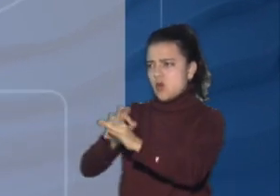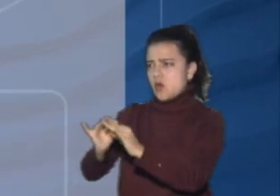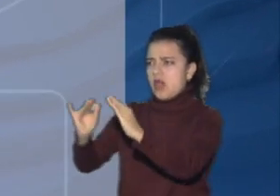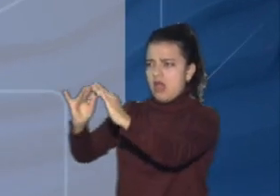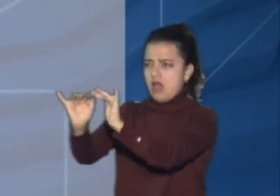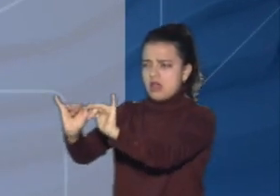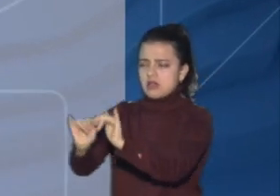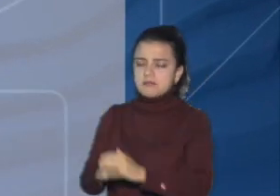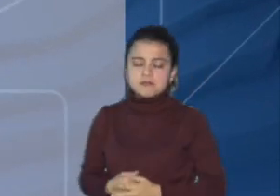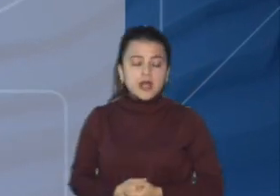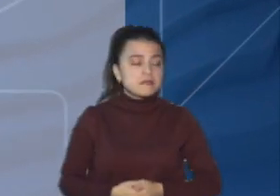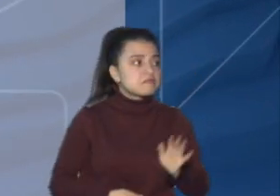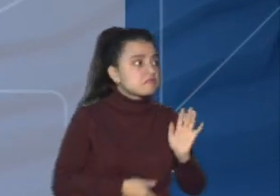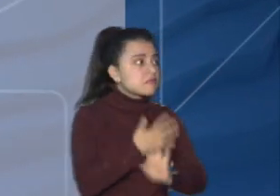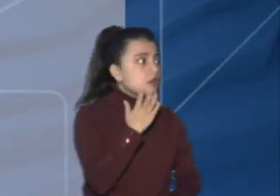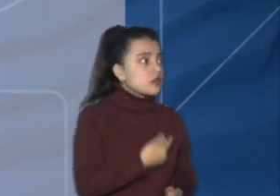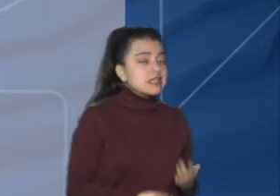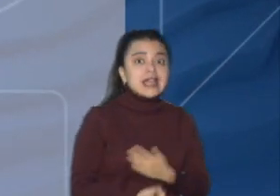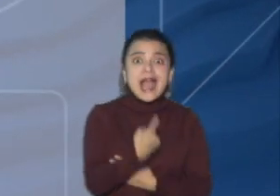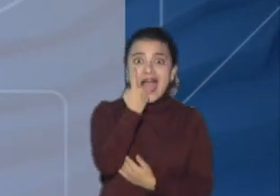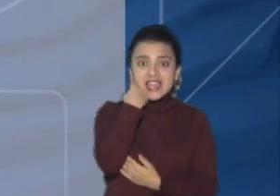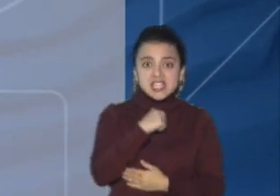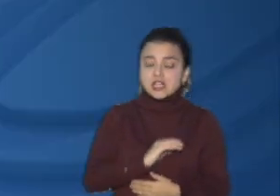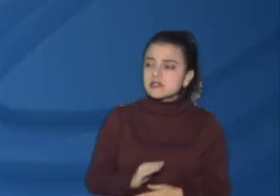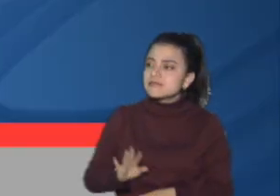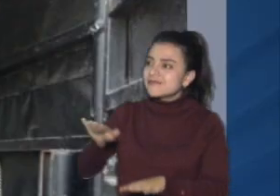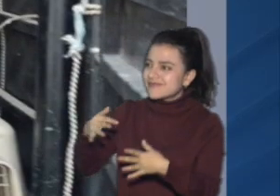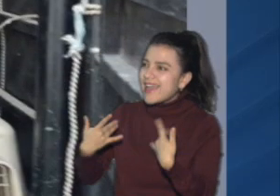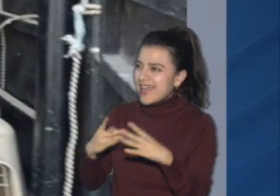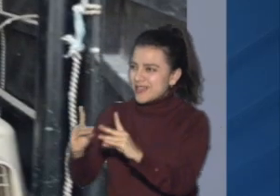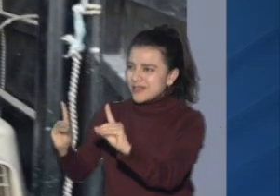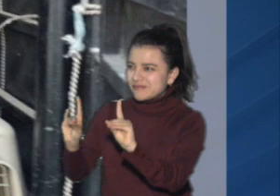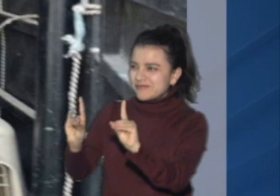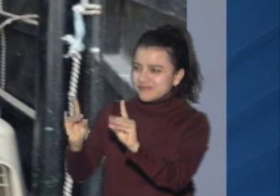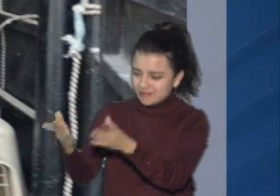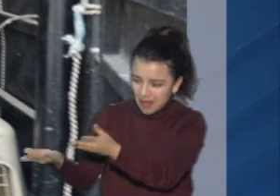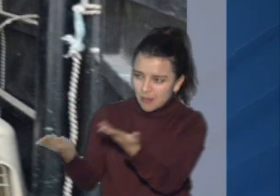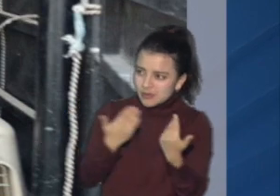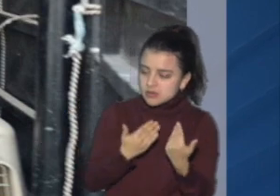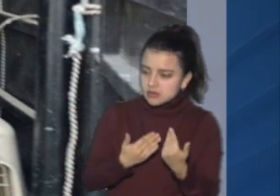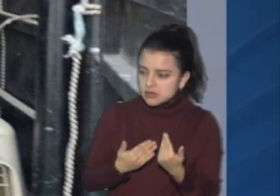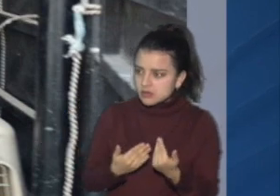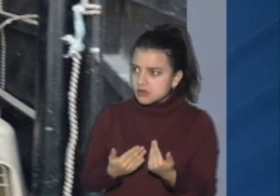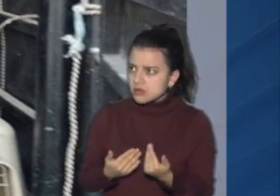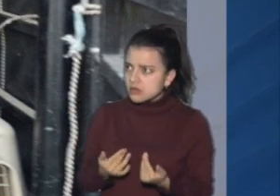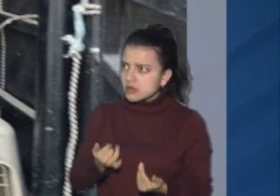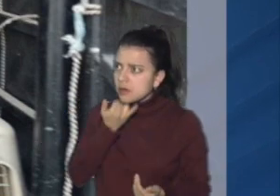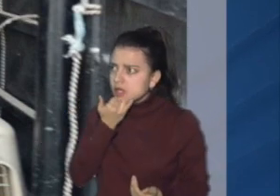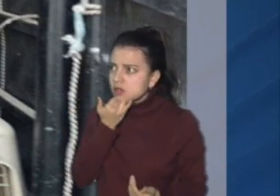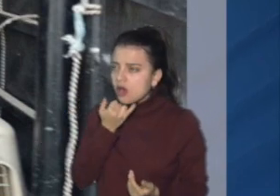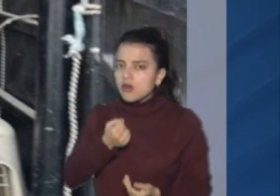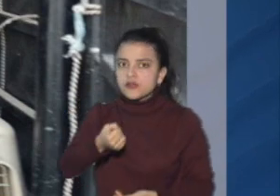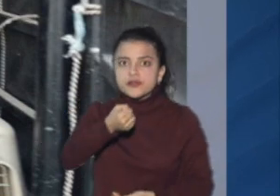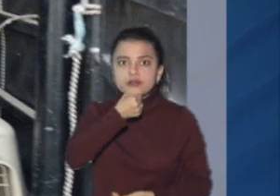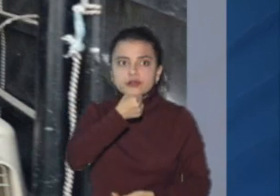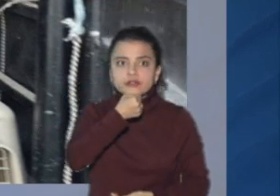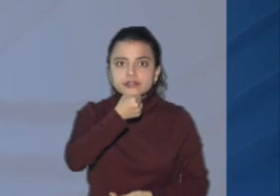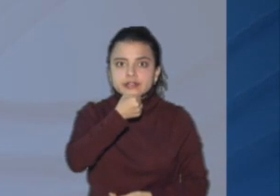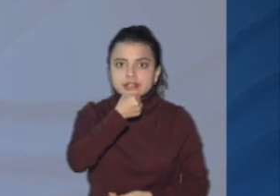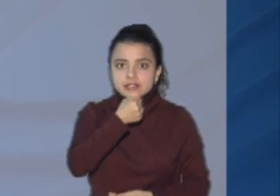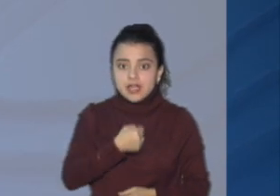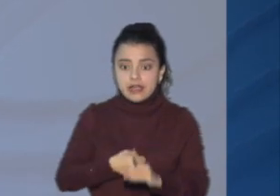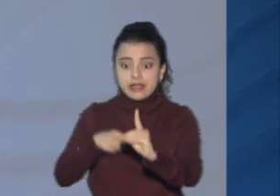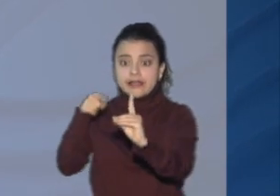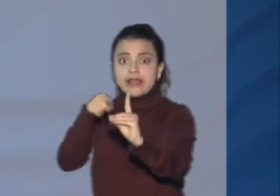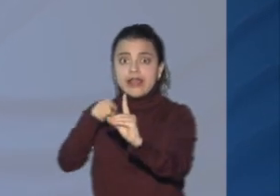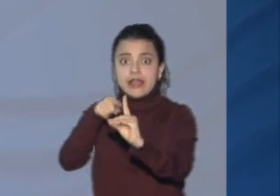los caninos, en una extraña escena, los encargados de la guardería aseguraron que Zeus, que es el perro mayor, mató a Tato